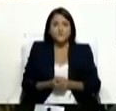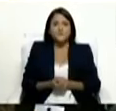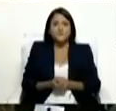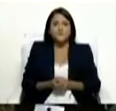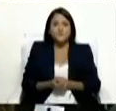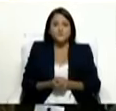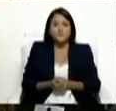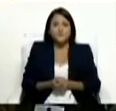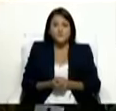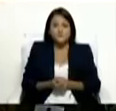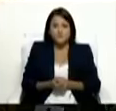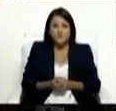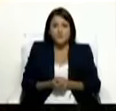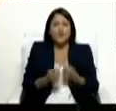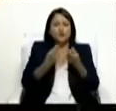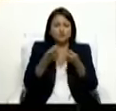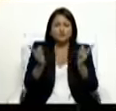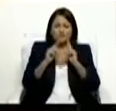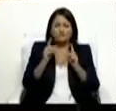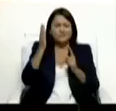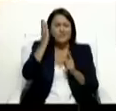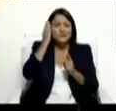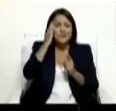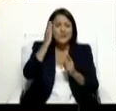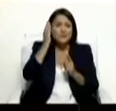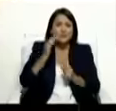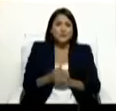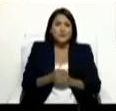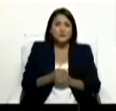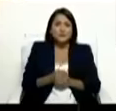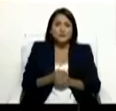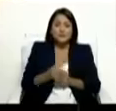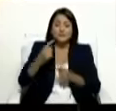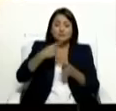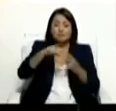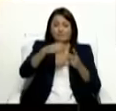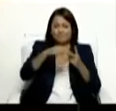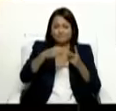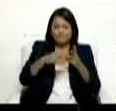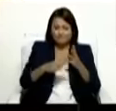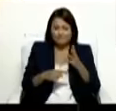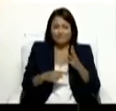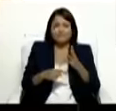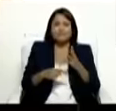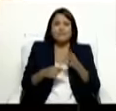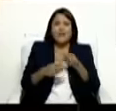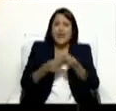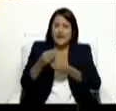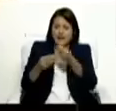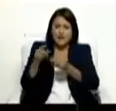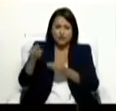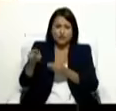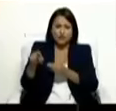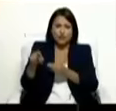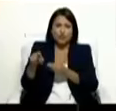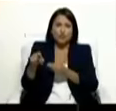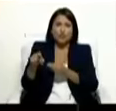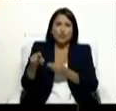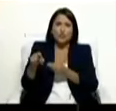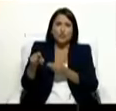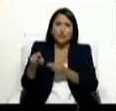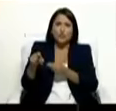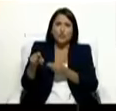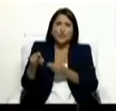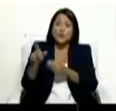Venezuela. Sabemos que todas estas acciones que han cometido estos